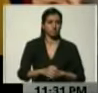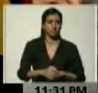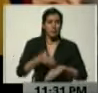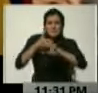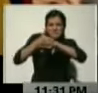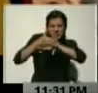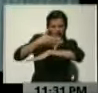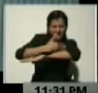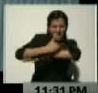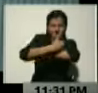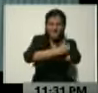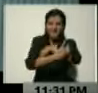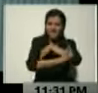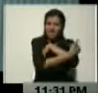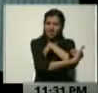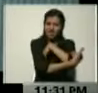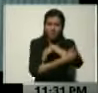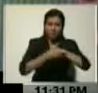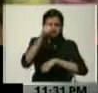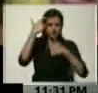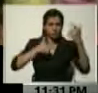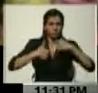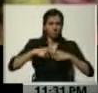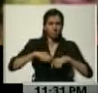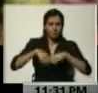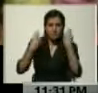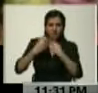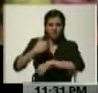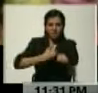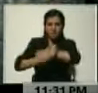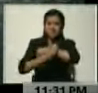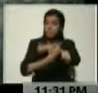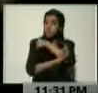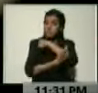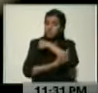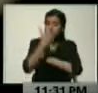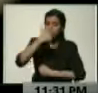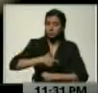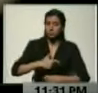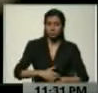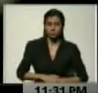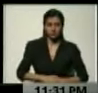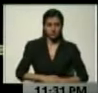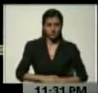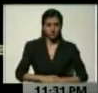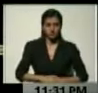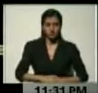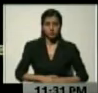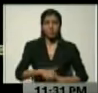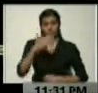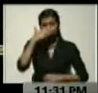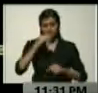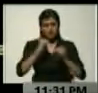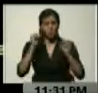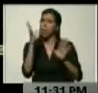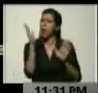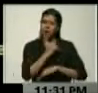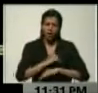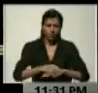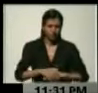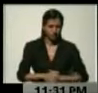picar a la verdad, a picar a la verdad, a picar a la verdad. Mi profesión es terrorista. No, porque me voy a meter